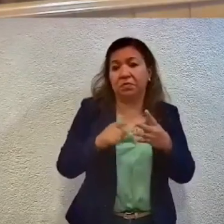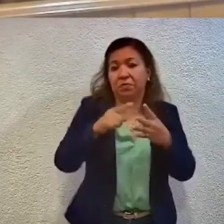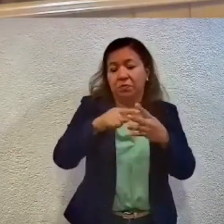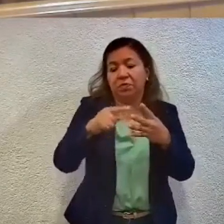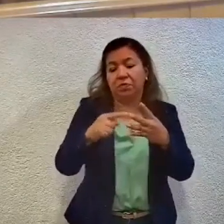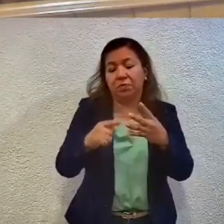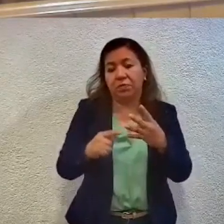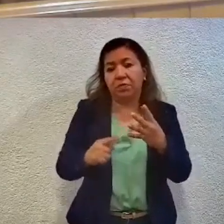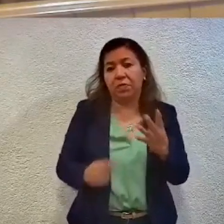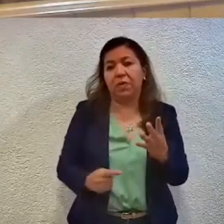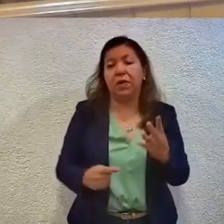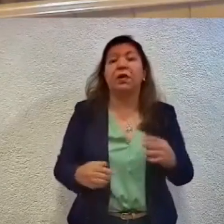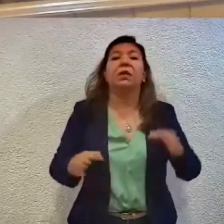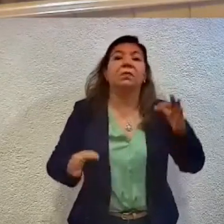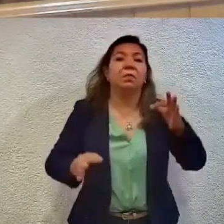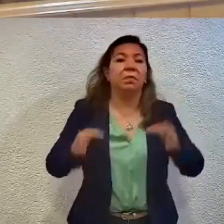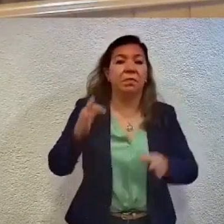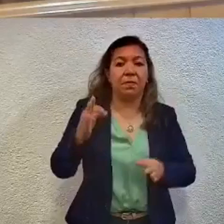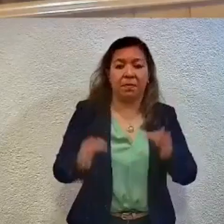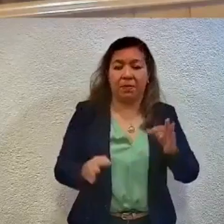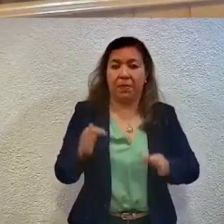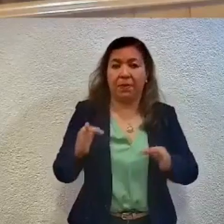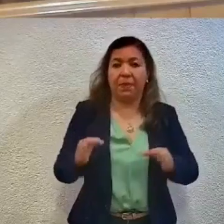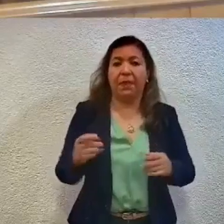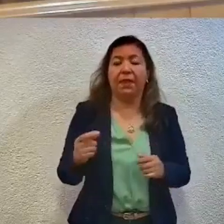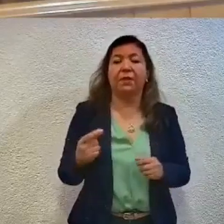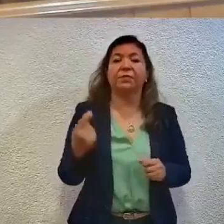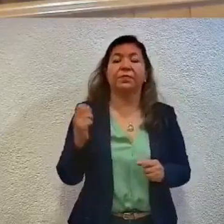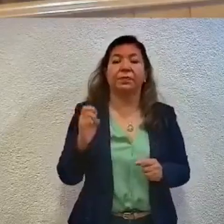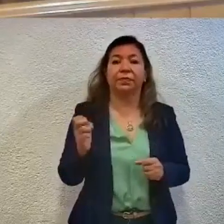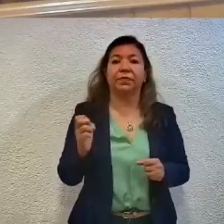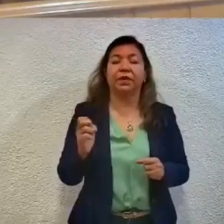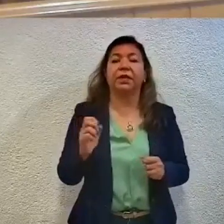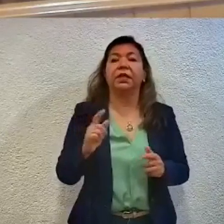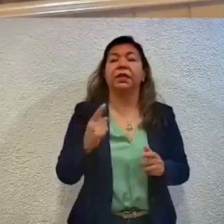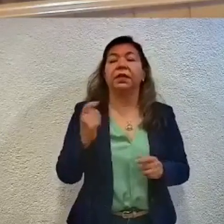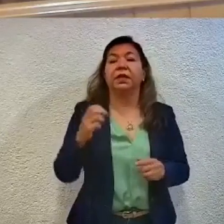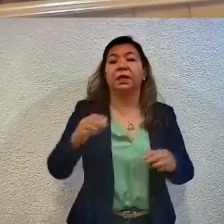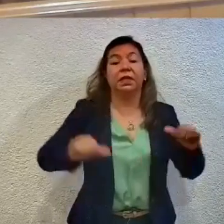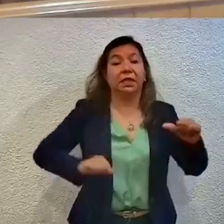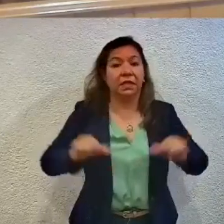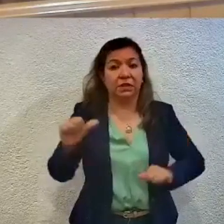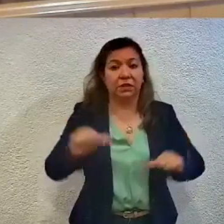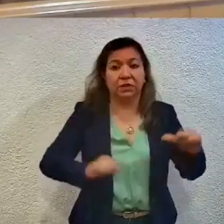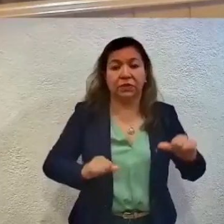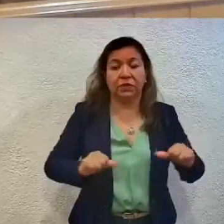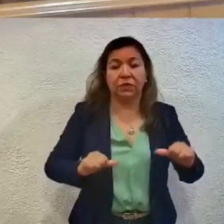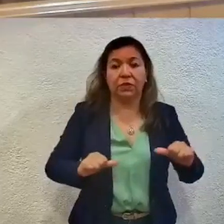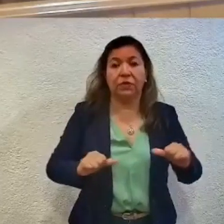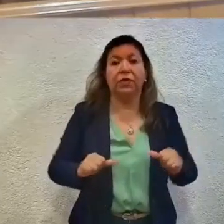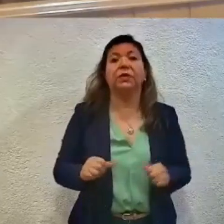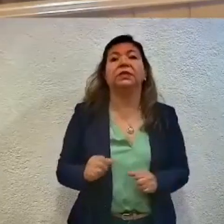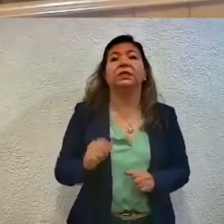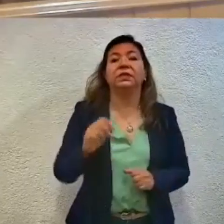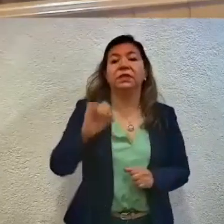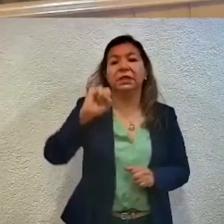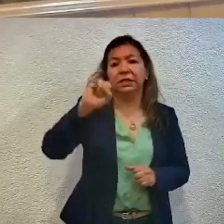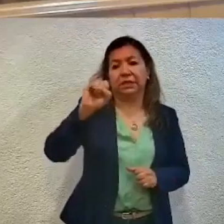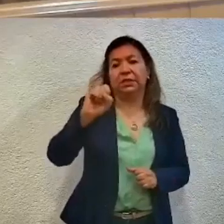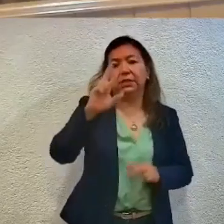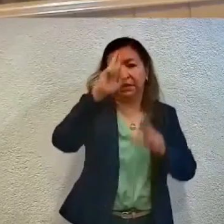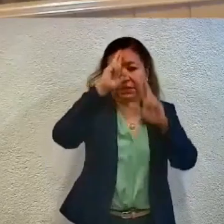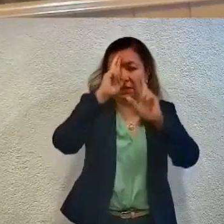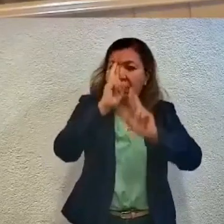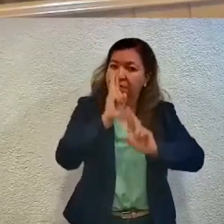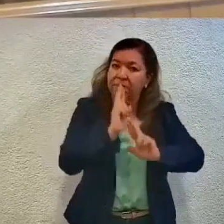así sucesivamente, se estima por este órgano jurisdiccional que, contrario a ello, el actuar del CDE 15